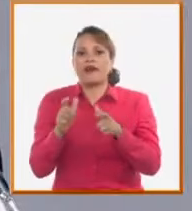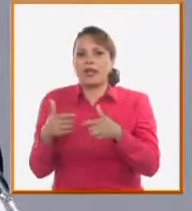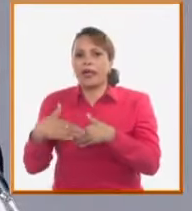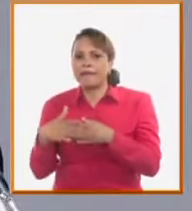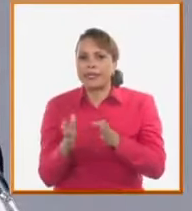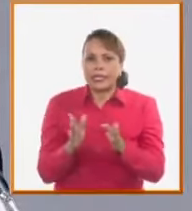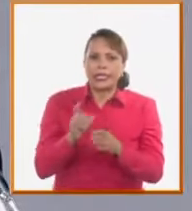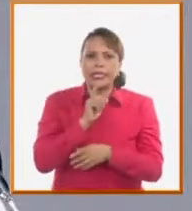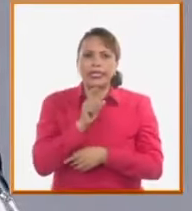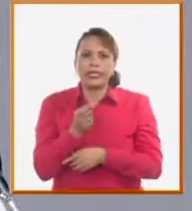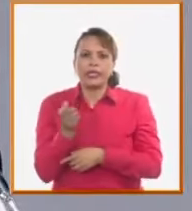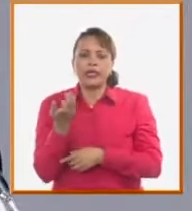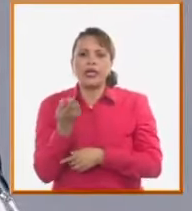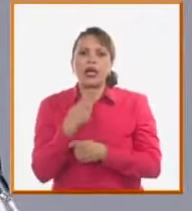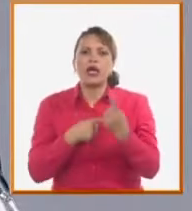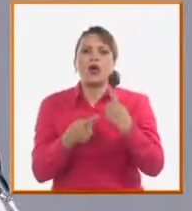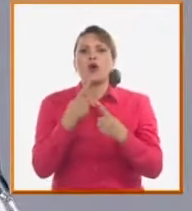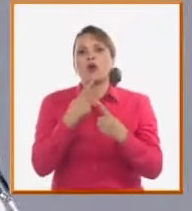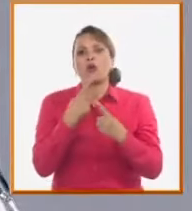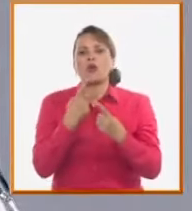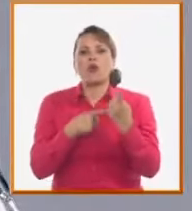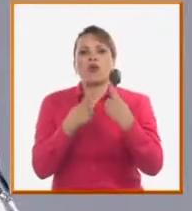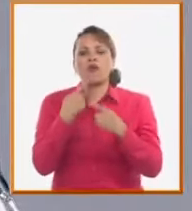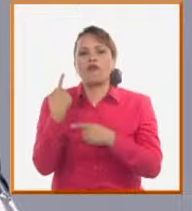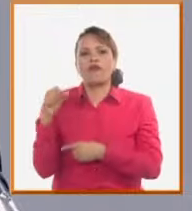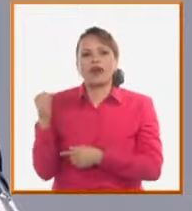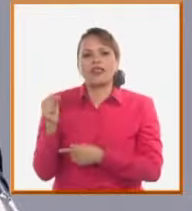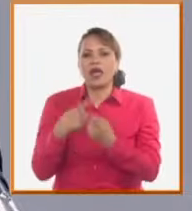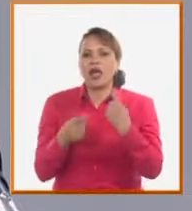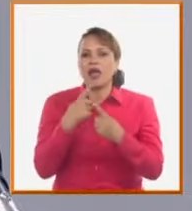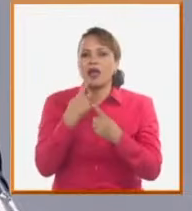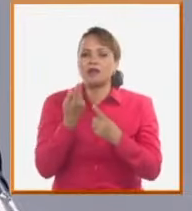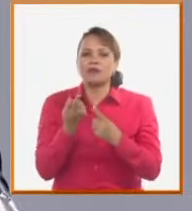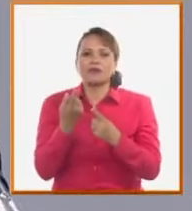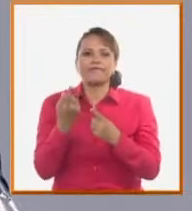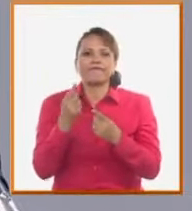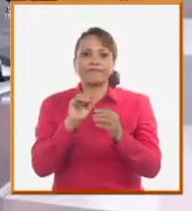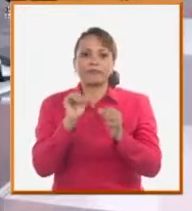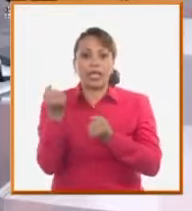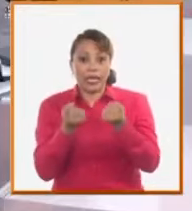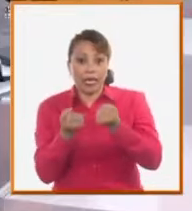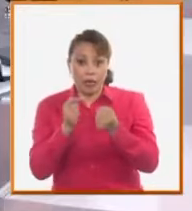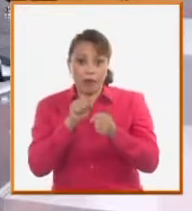tiene un elemento del auto,